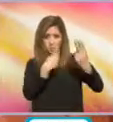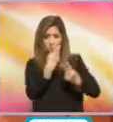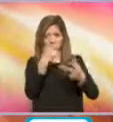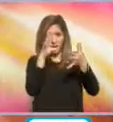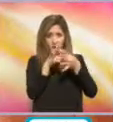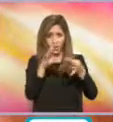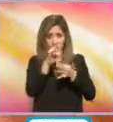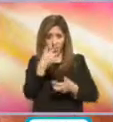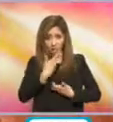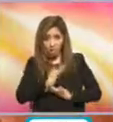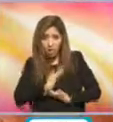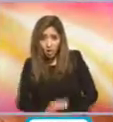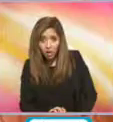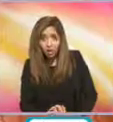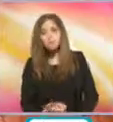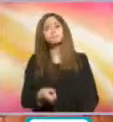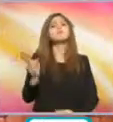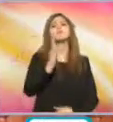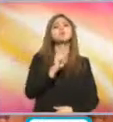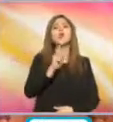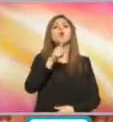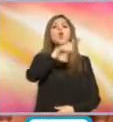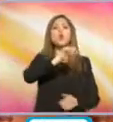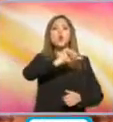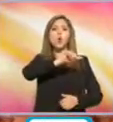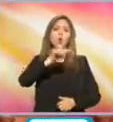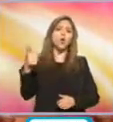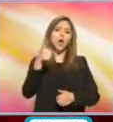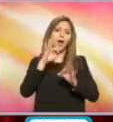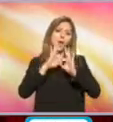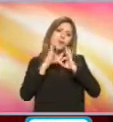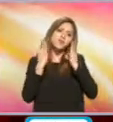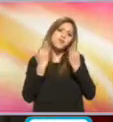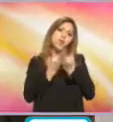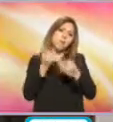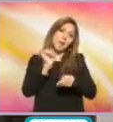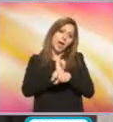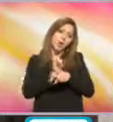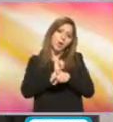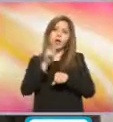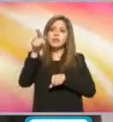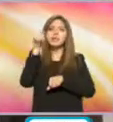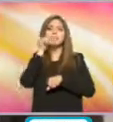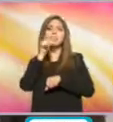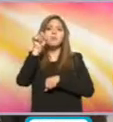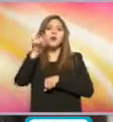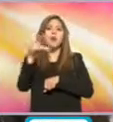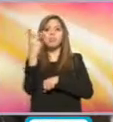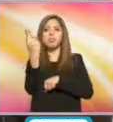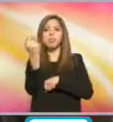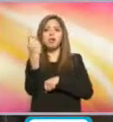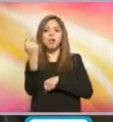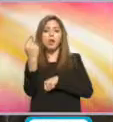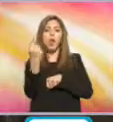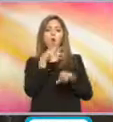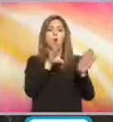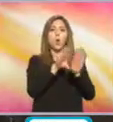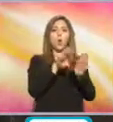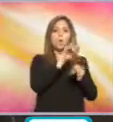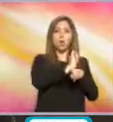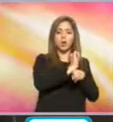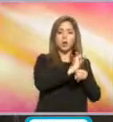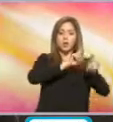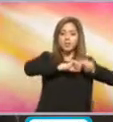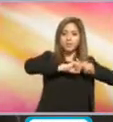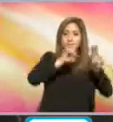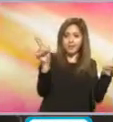asustar. No. Nos puede asustar la idea de conocer otro lado más de los actores. De los actores, Así claro. es, Es un taco de talento y un taco